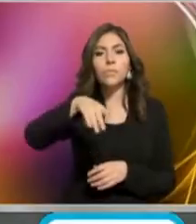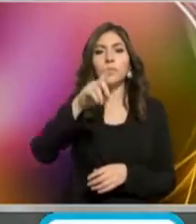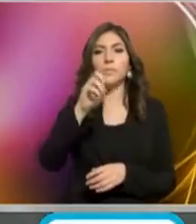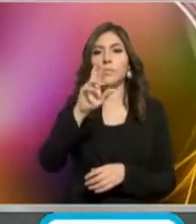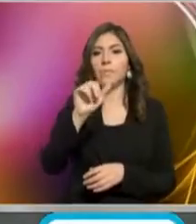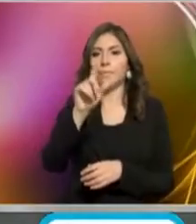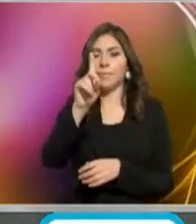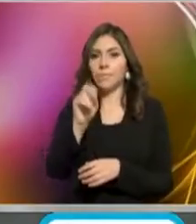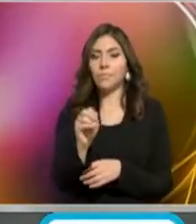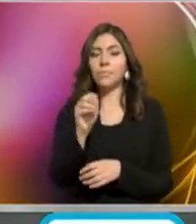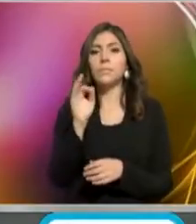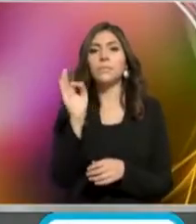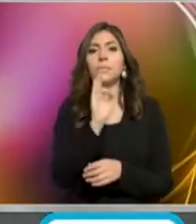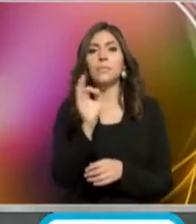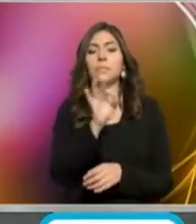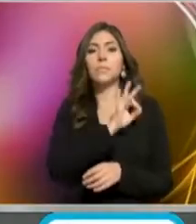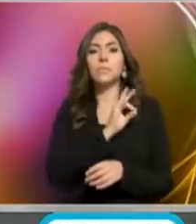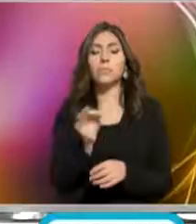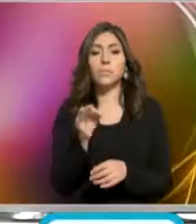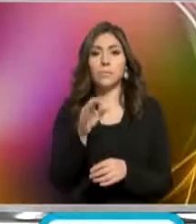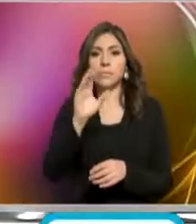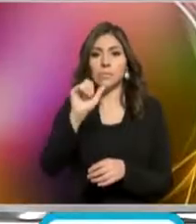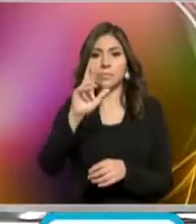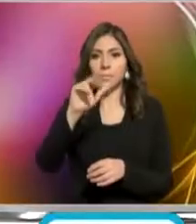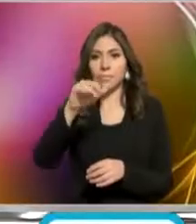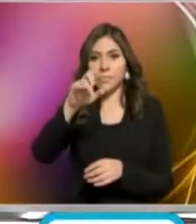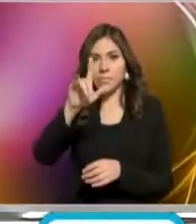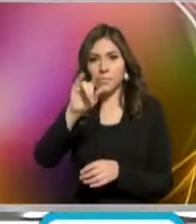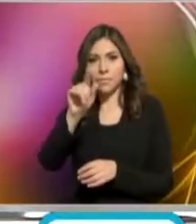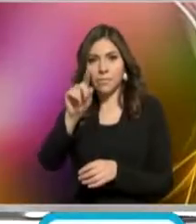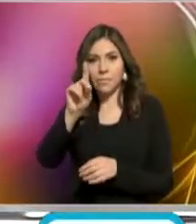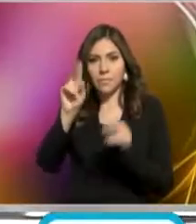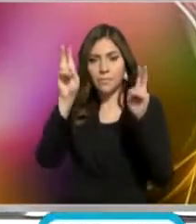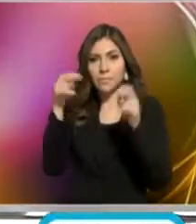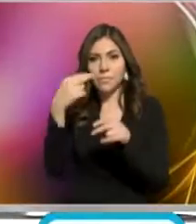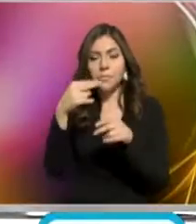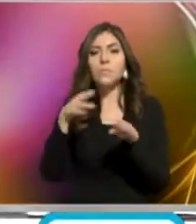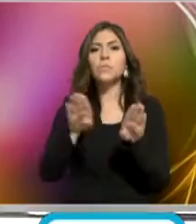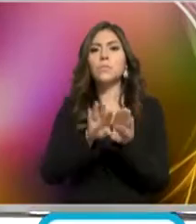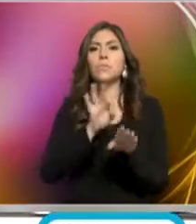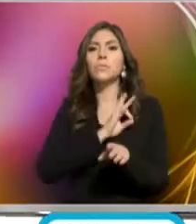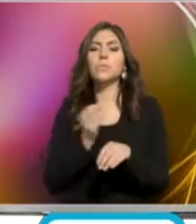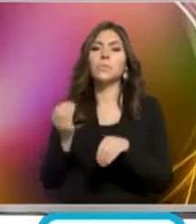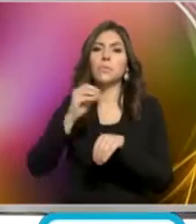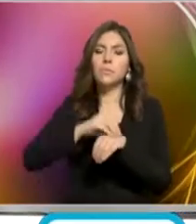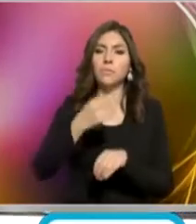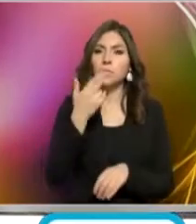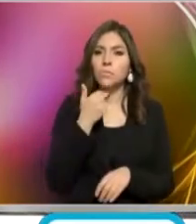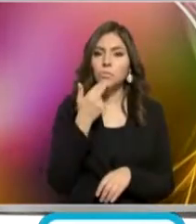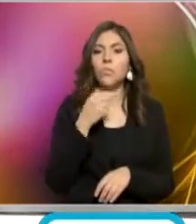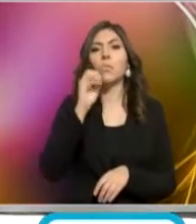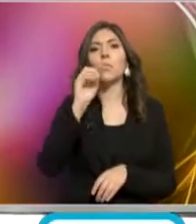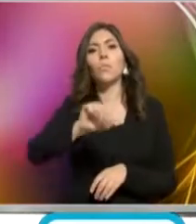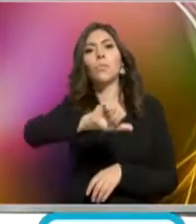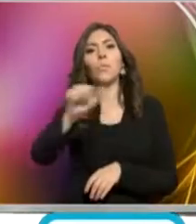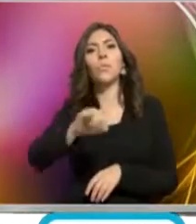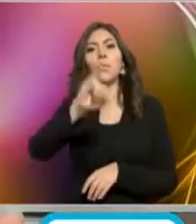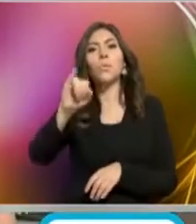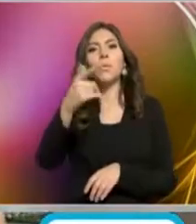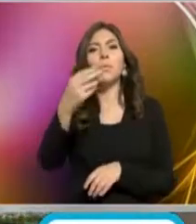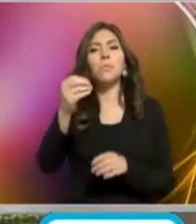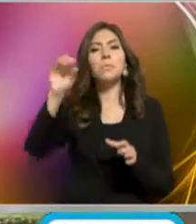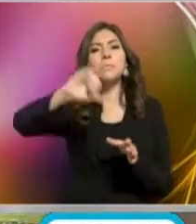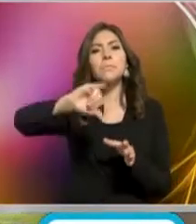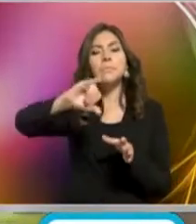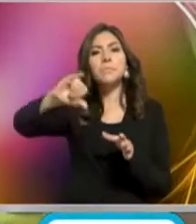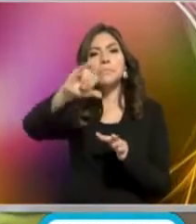podemos hacer, como bien dices, podemos hacer con un poco de azúcar. Sí. En este caso lo vamos a hacer con estos jugos sazonadores, ¿no? Ah, mira.